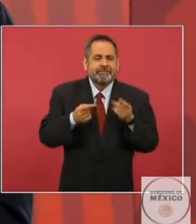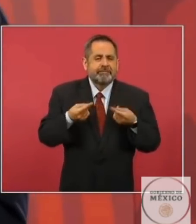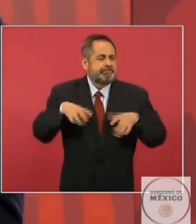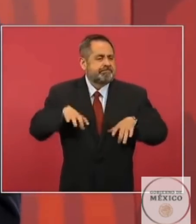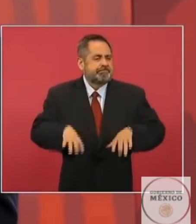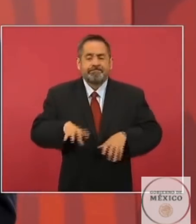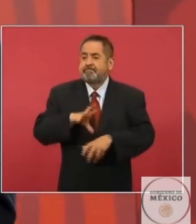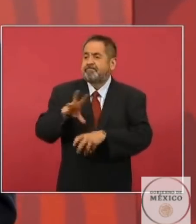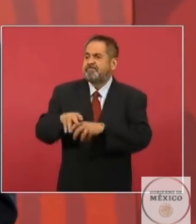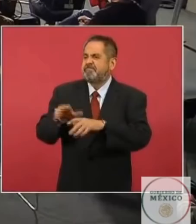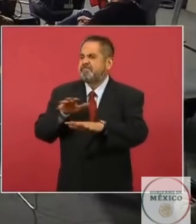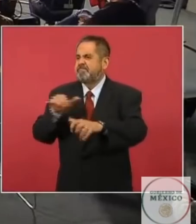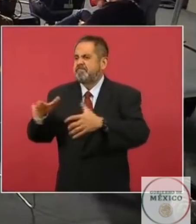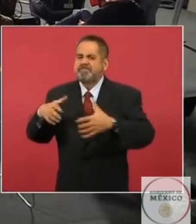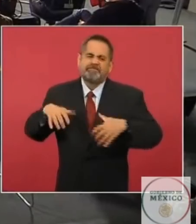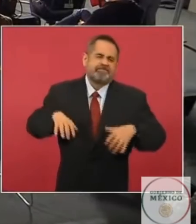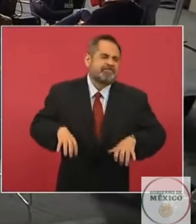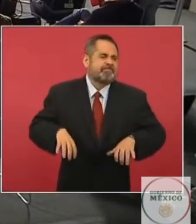del pueblo y de la nación,